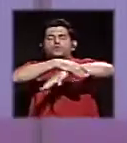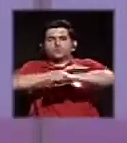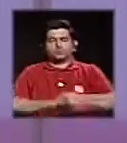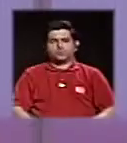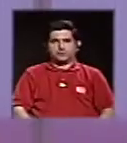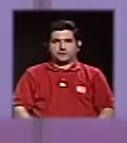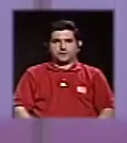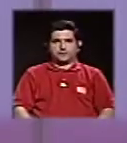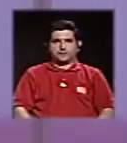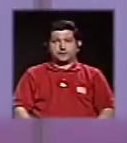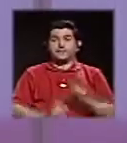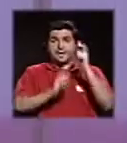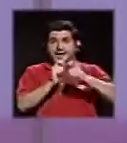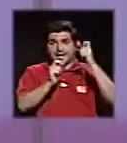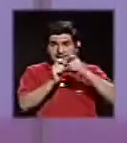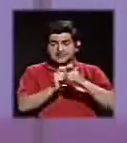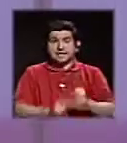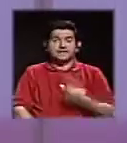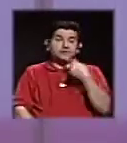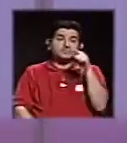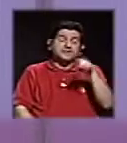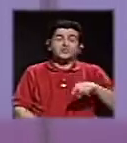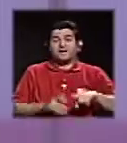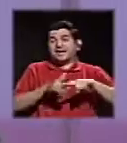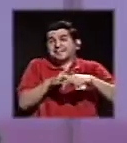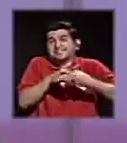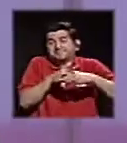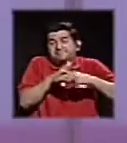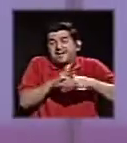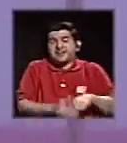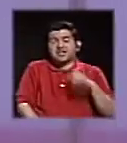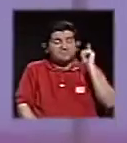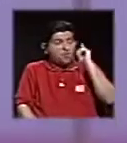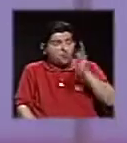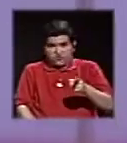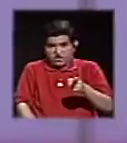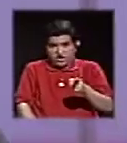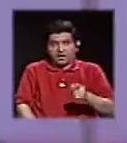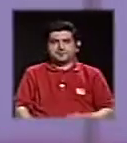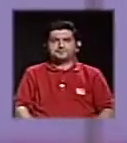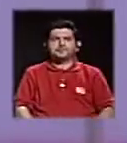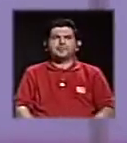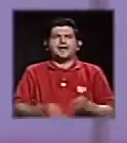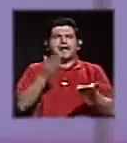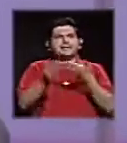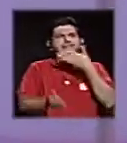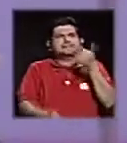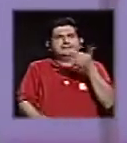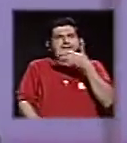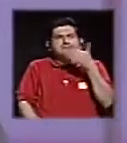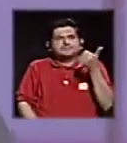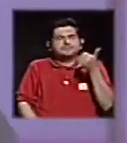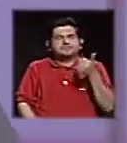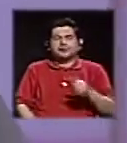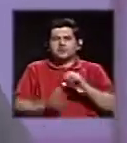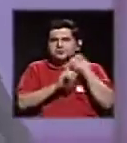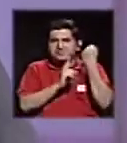por riba precisamente apuntando a que ese mecanismo obligaría a mejorar digamos a ir